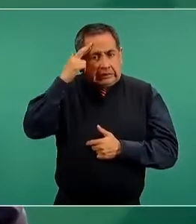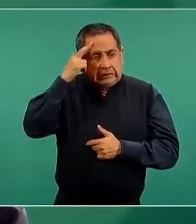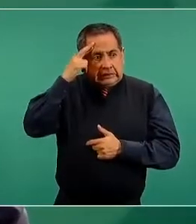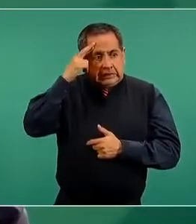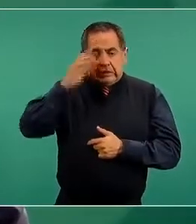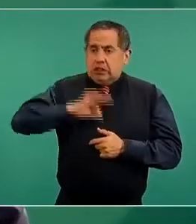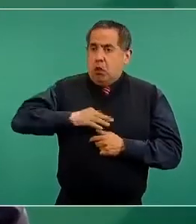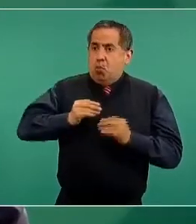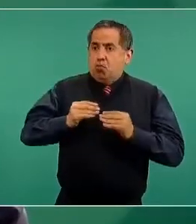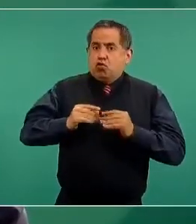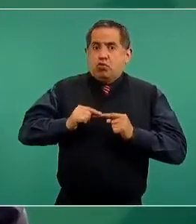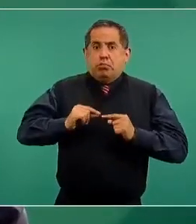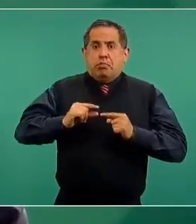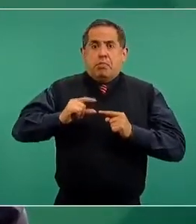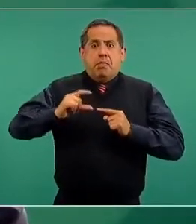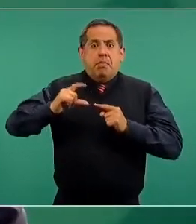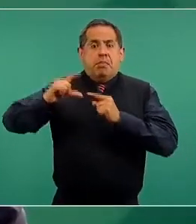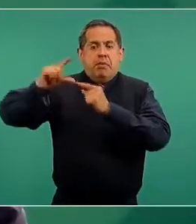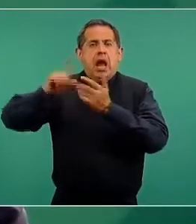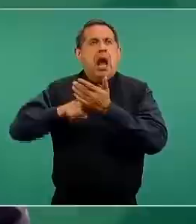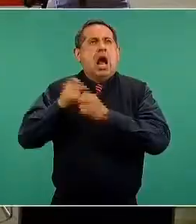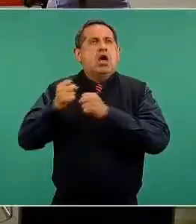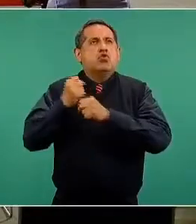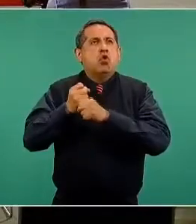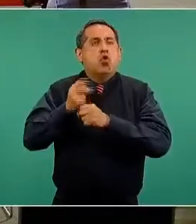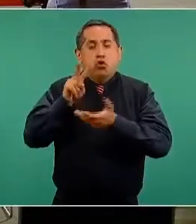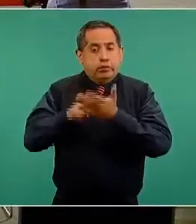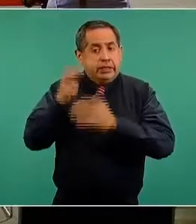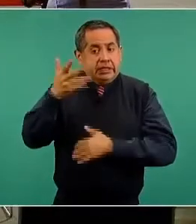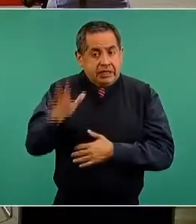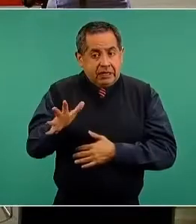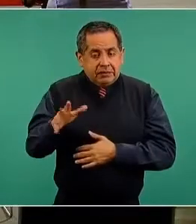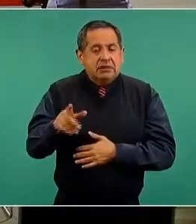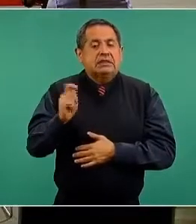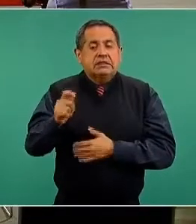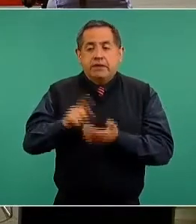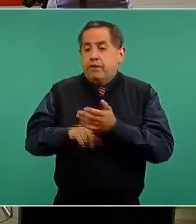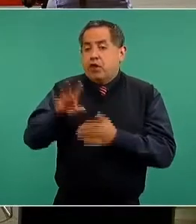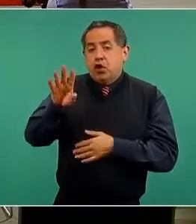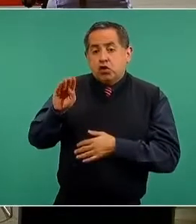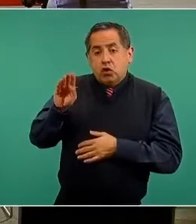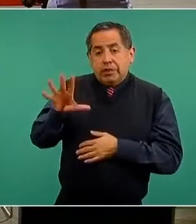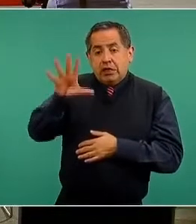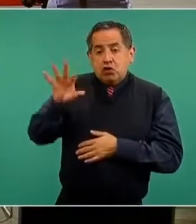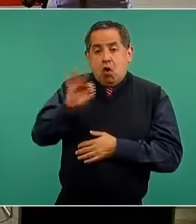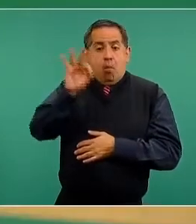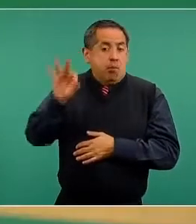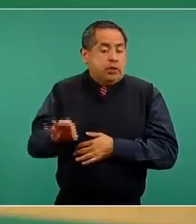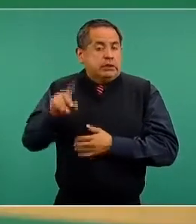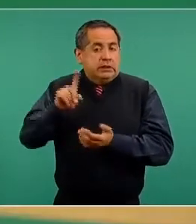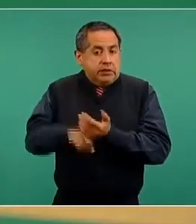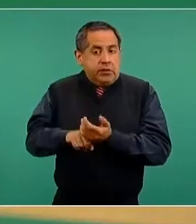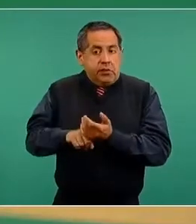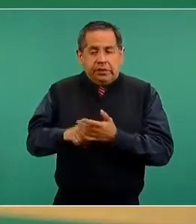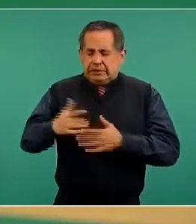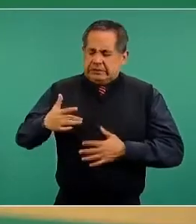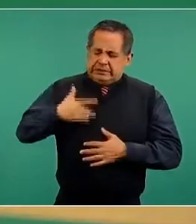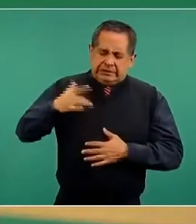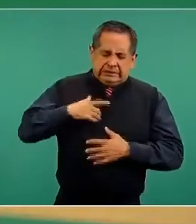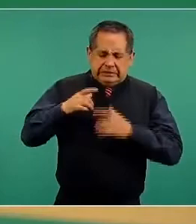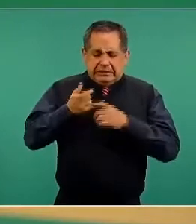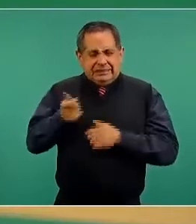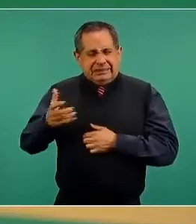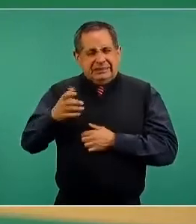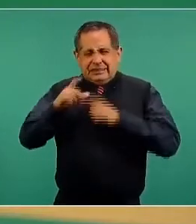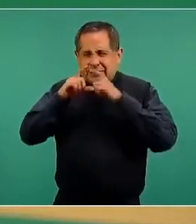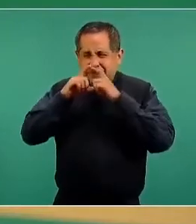epidemia, sobre todo en 2010, que 95% de las personas que tenían el síndrome clínico